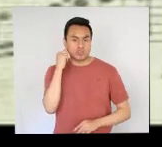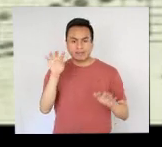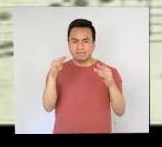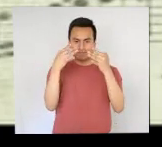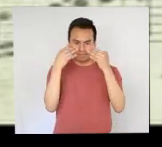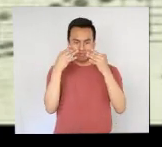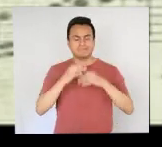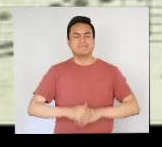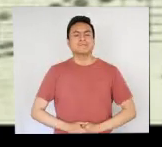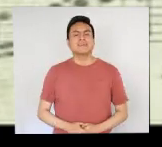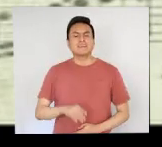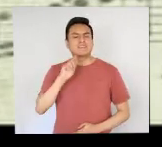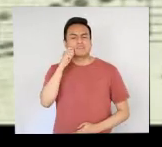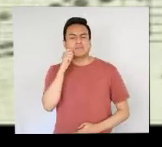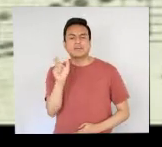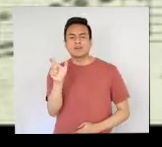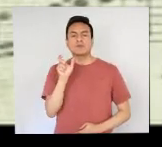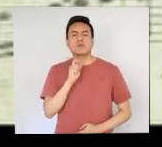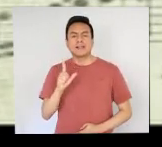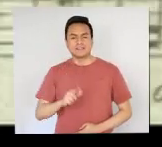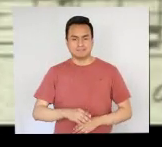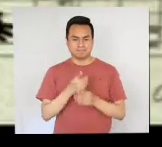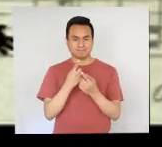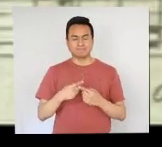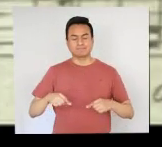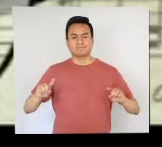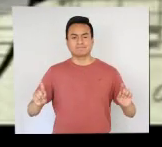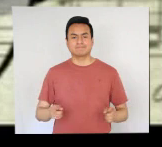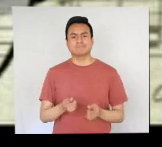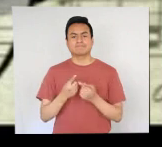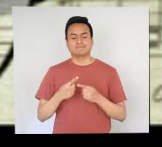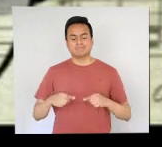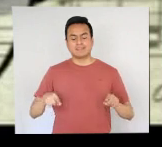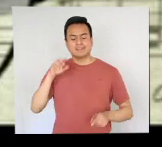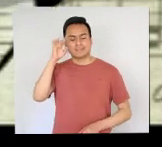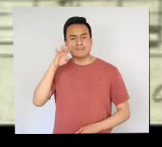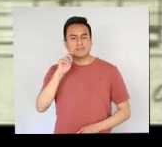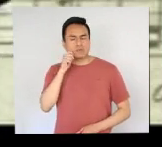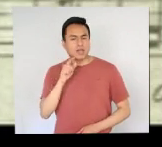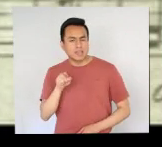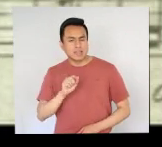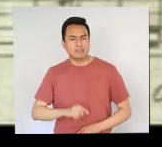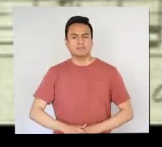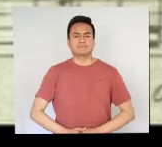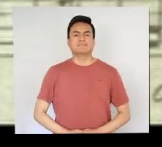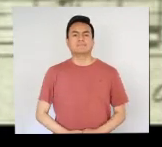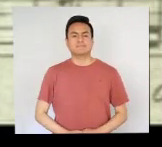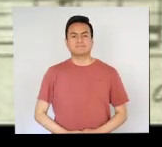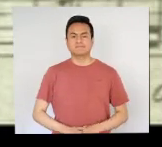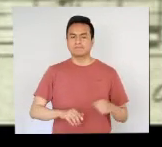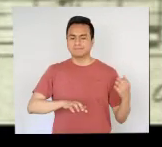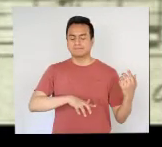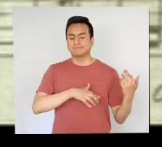Escucha atentamente y dime cuál es. ¿Sabes qué instrumento